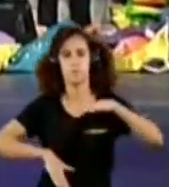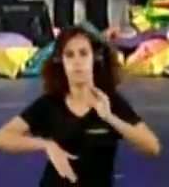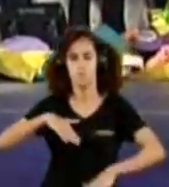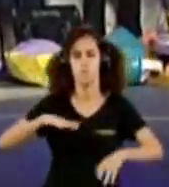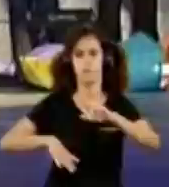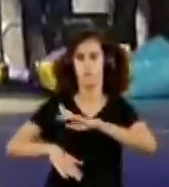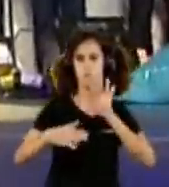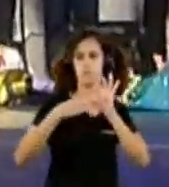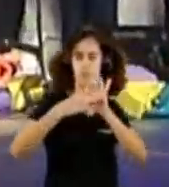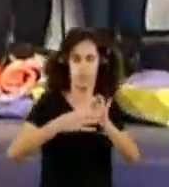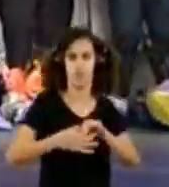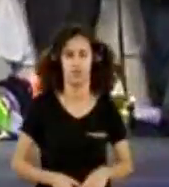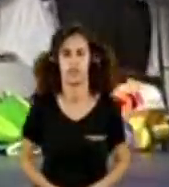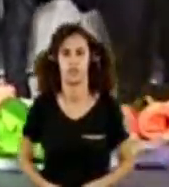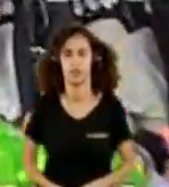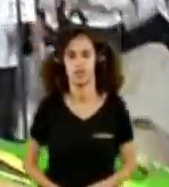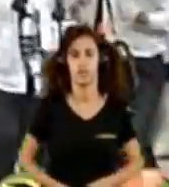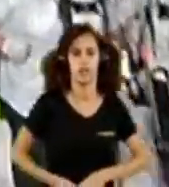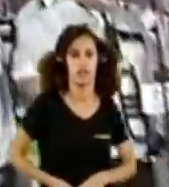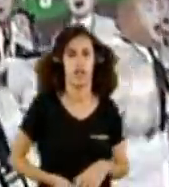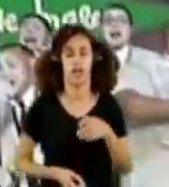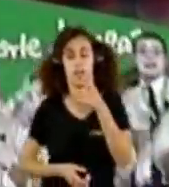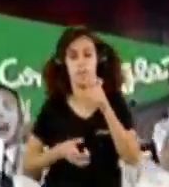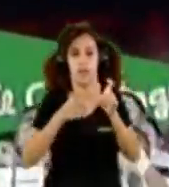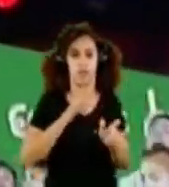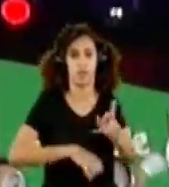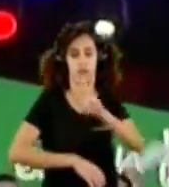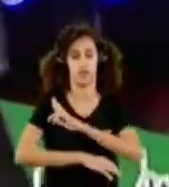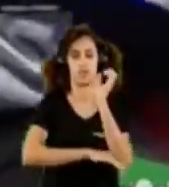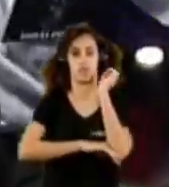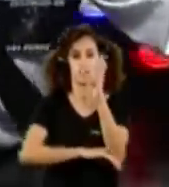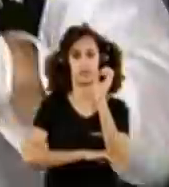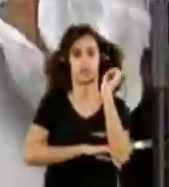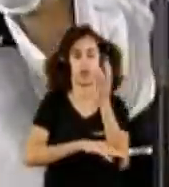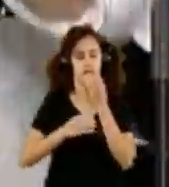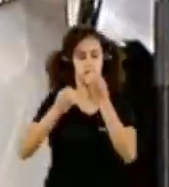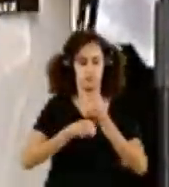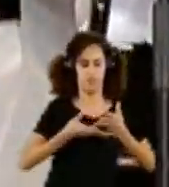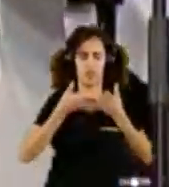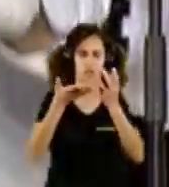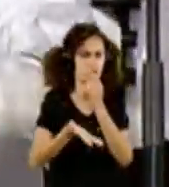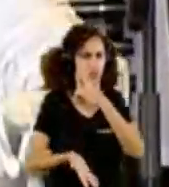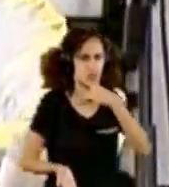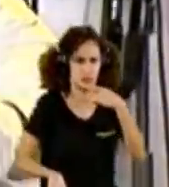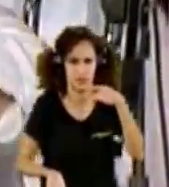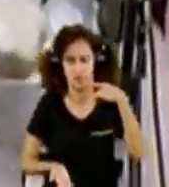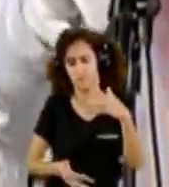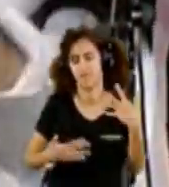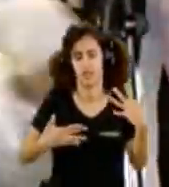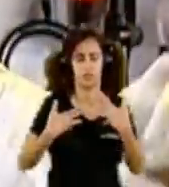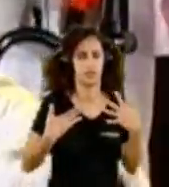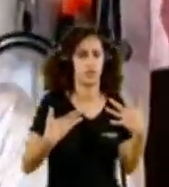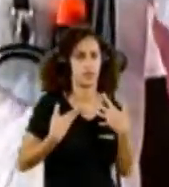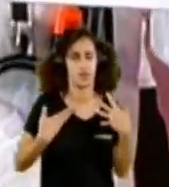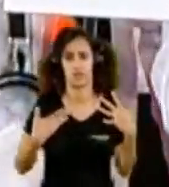percusión. La palabra del profeta les traemos con dolor. Y algún que otro rastrillazo, pues